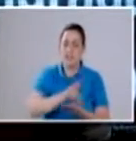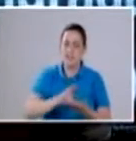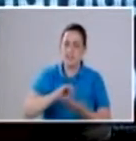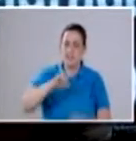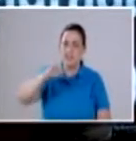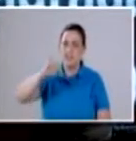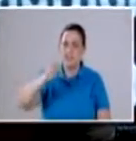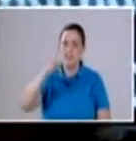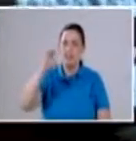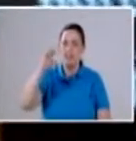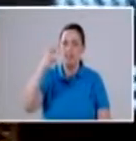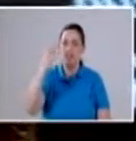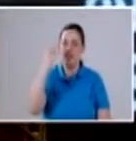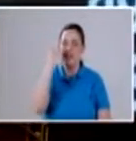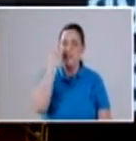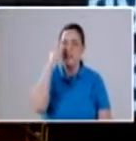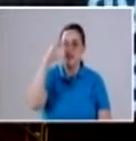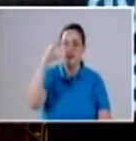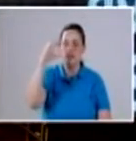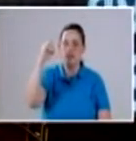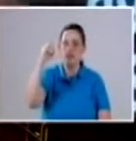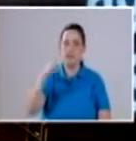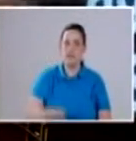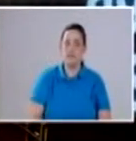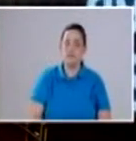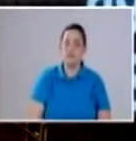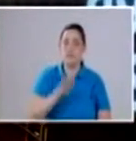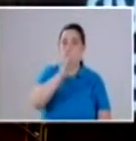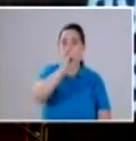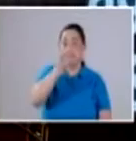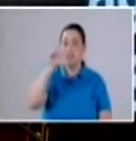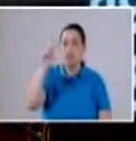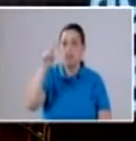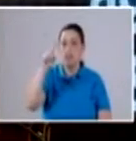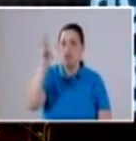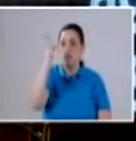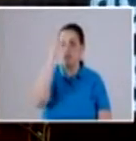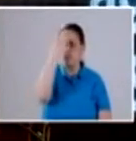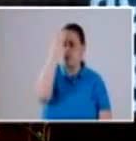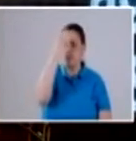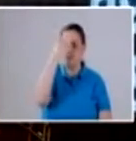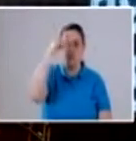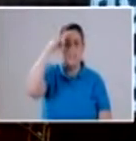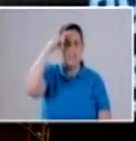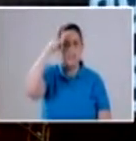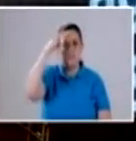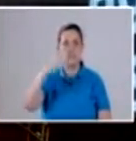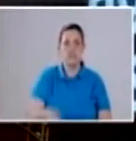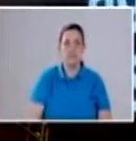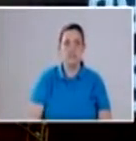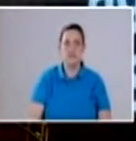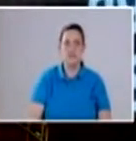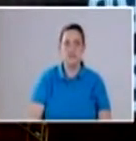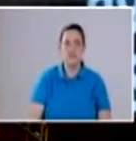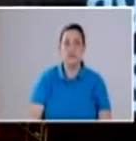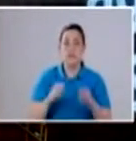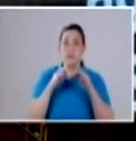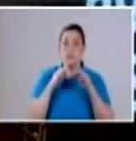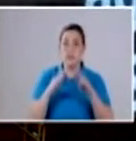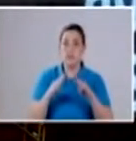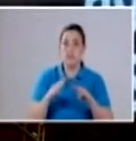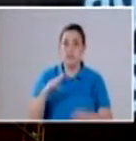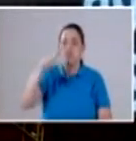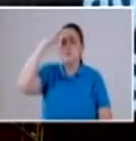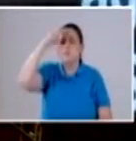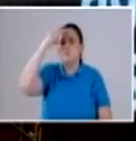toda Canaán, los 31 reyes que conquistó Josué y los, el otro montón que no conquistó, todo. ¿Por qué? Porque